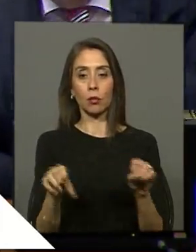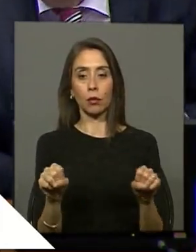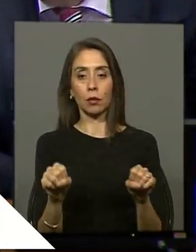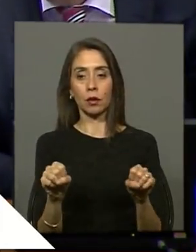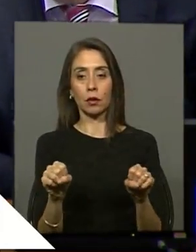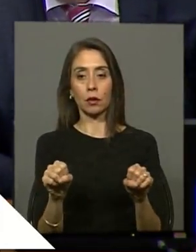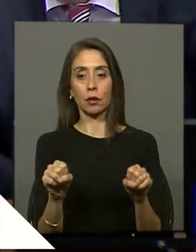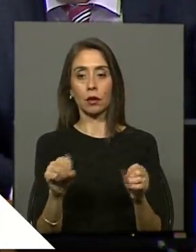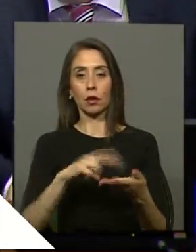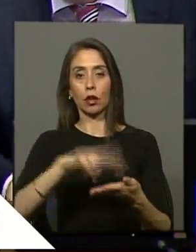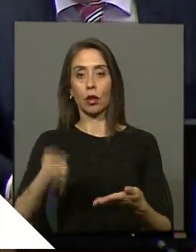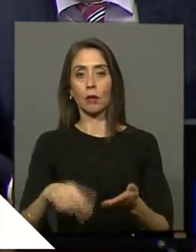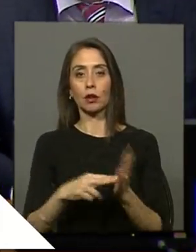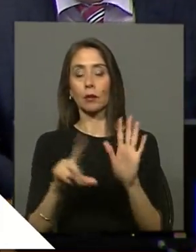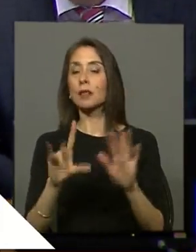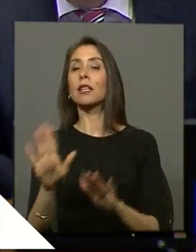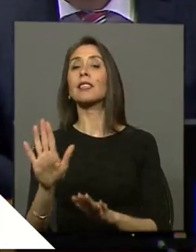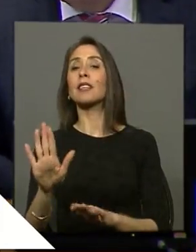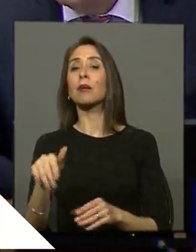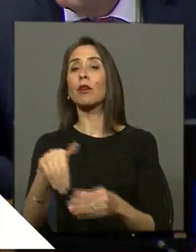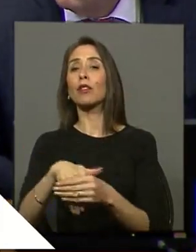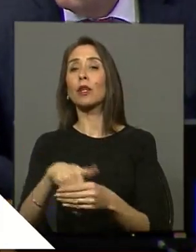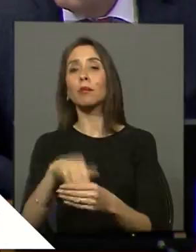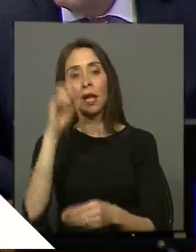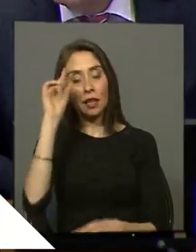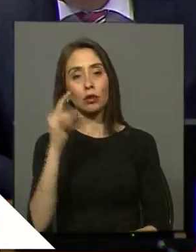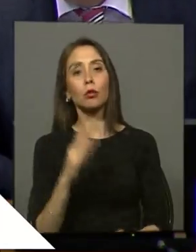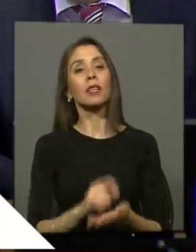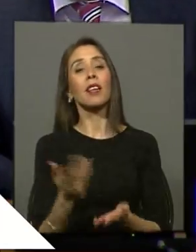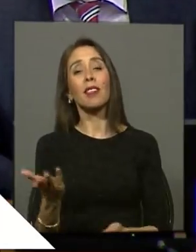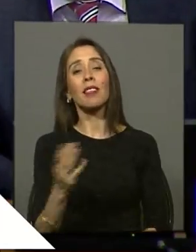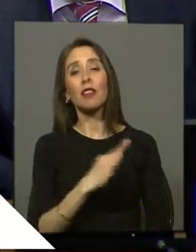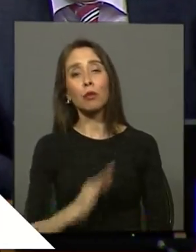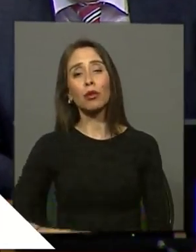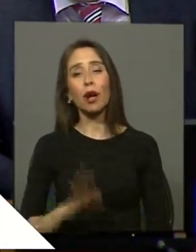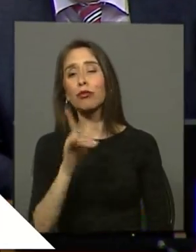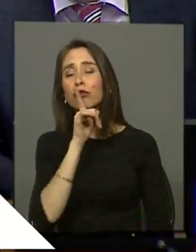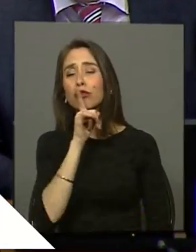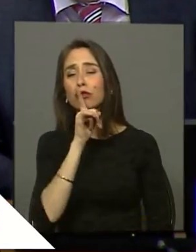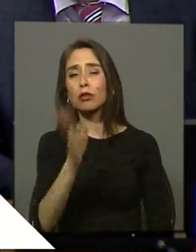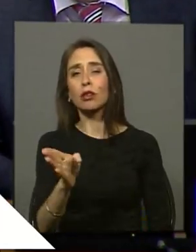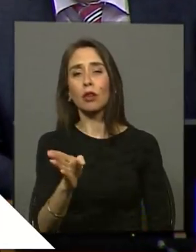convención del 2007 para crear la subsecretaría diputado estamos votando lo llamo al orden